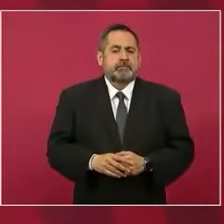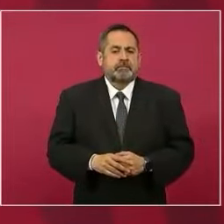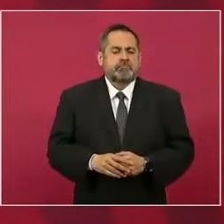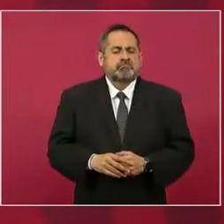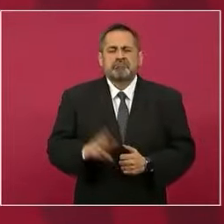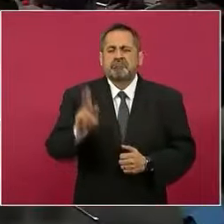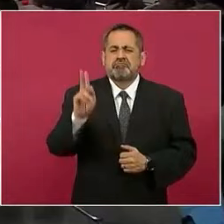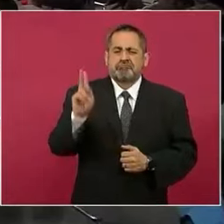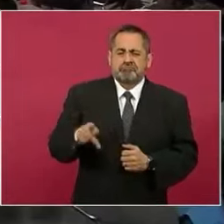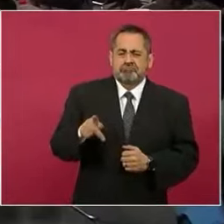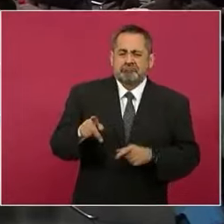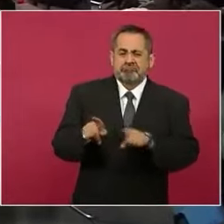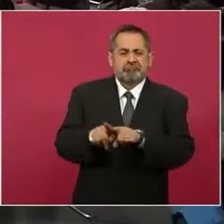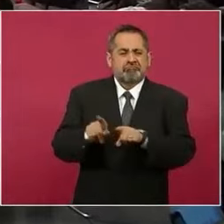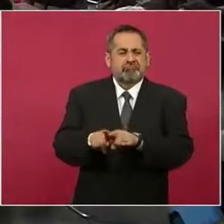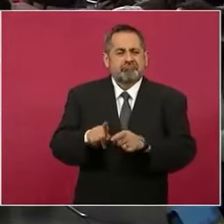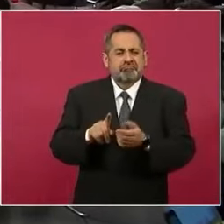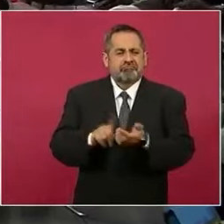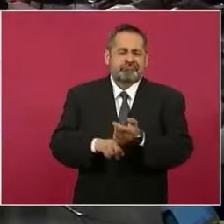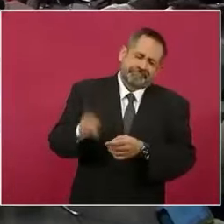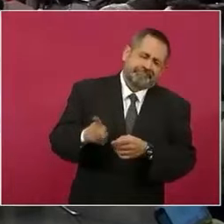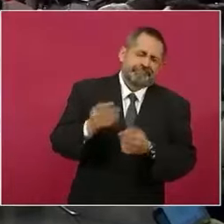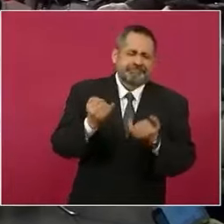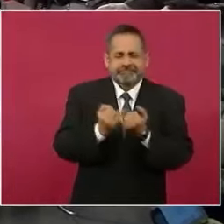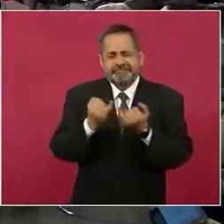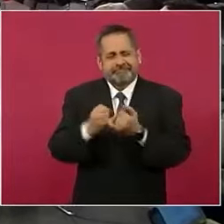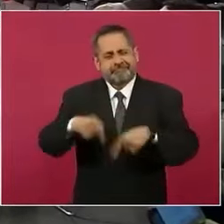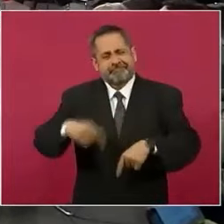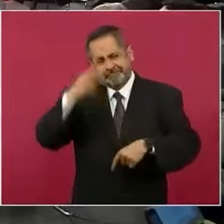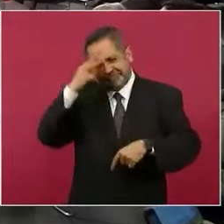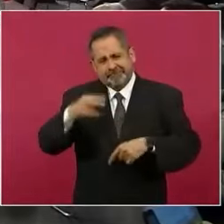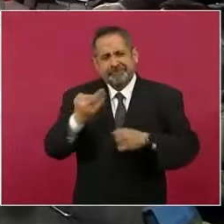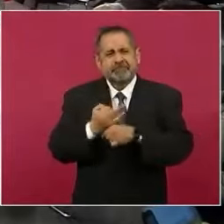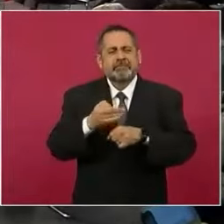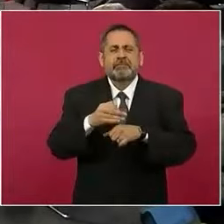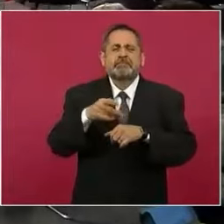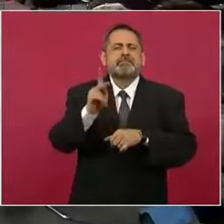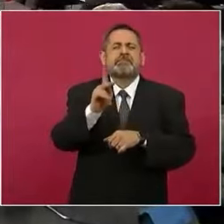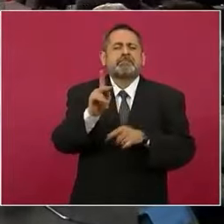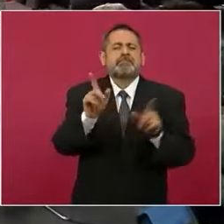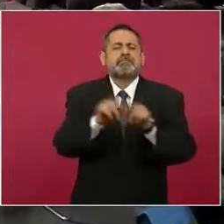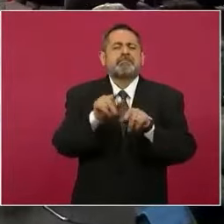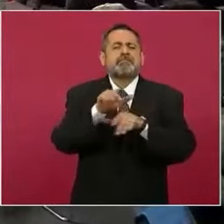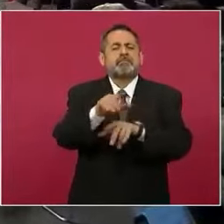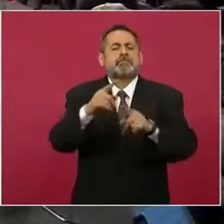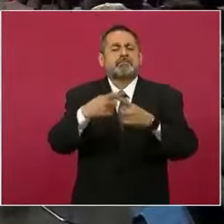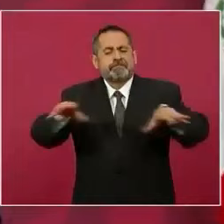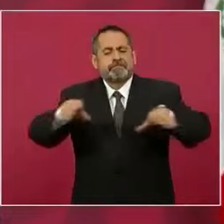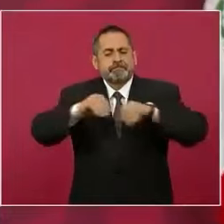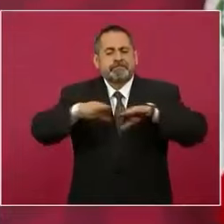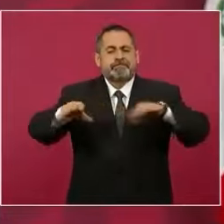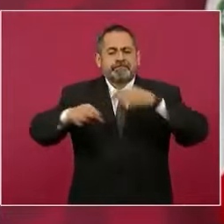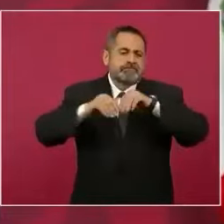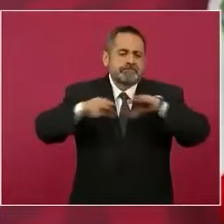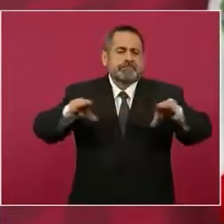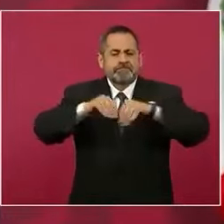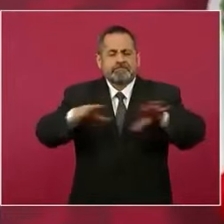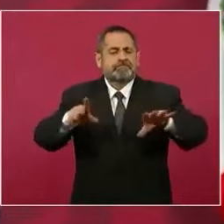es también como un parlamento que tiene que ver con la información. Es distinto porque